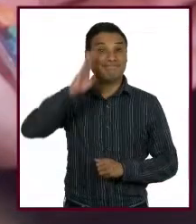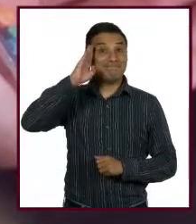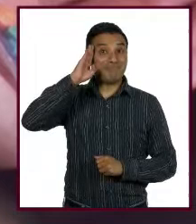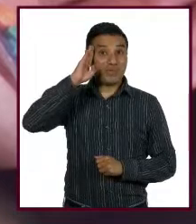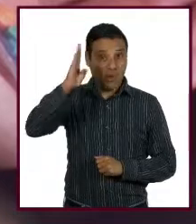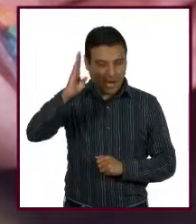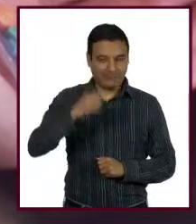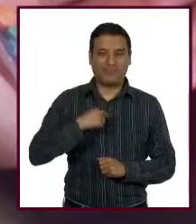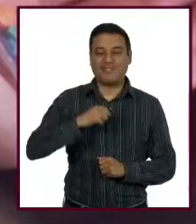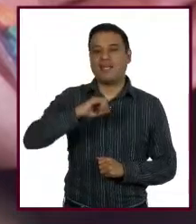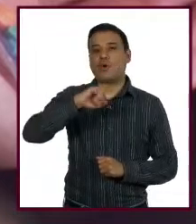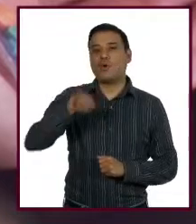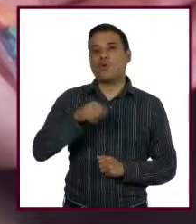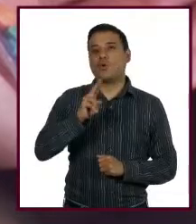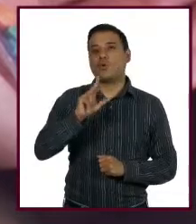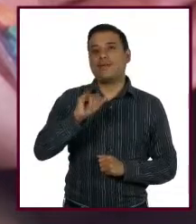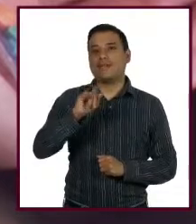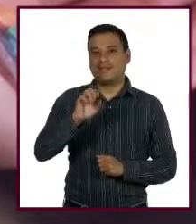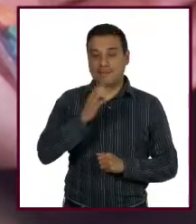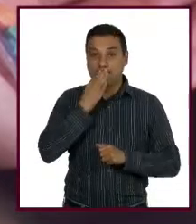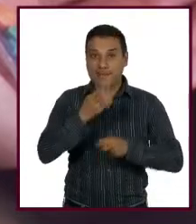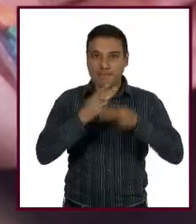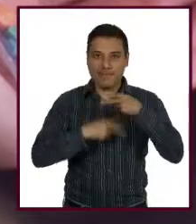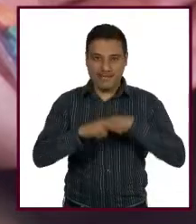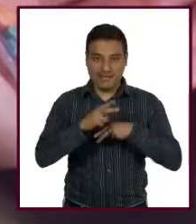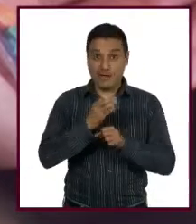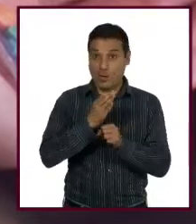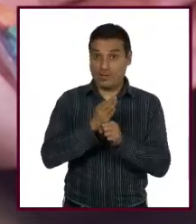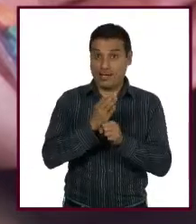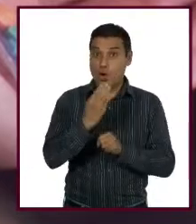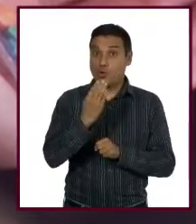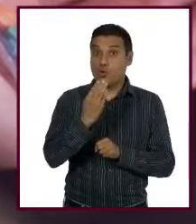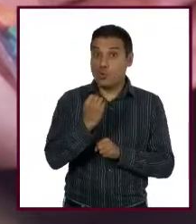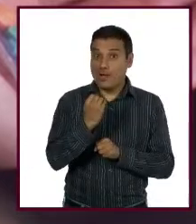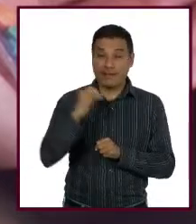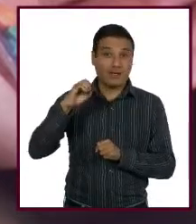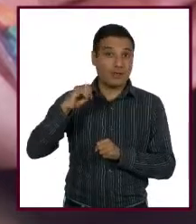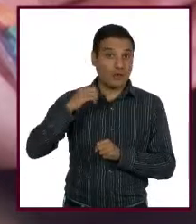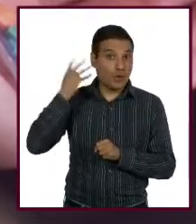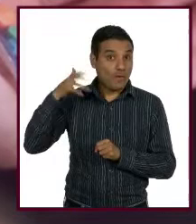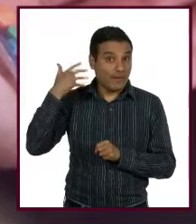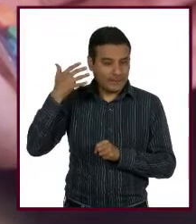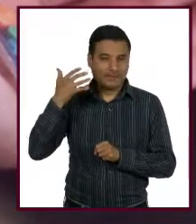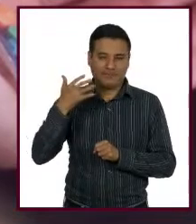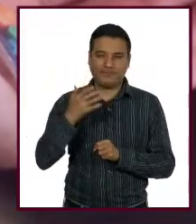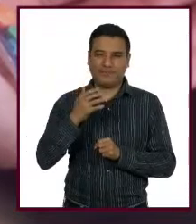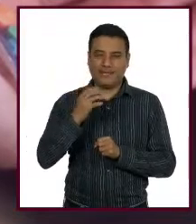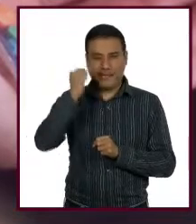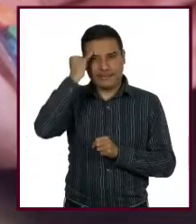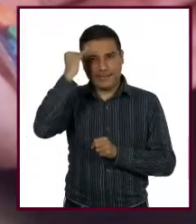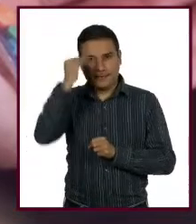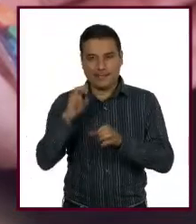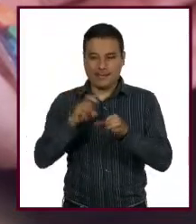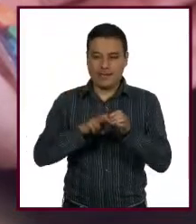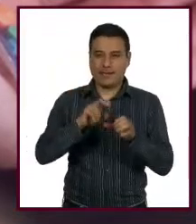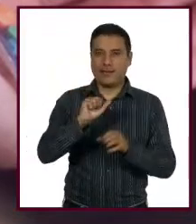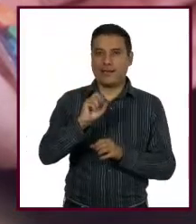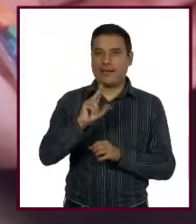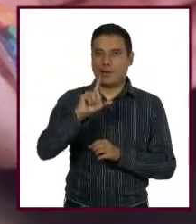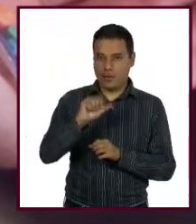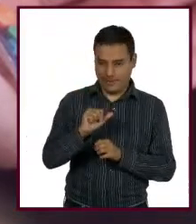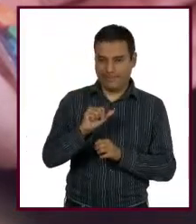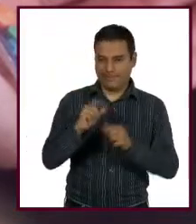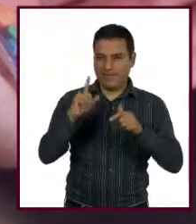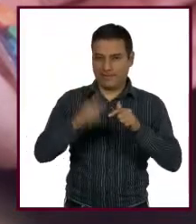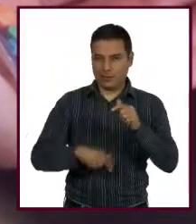Hola, soy Julieta Mendoza y les doy la bienvenida a la 9ª sesión virtual de acompañamiento de la estrategia en el aula, prevención de